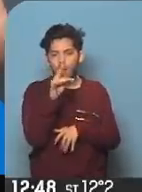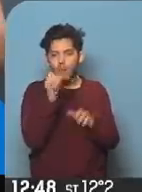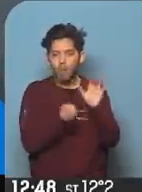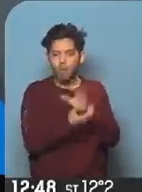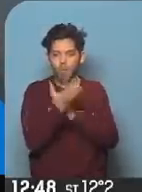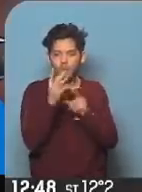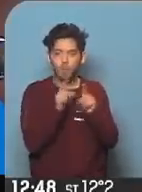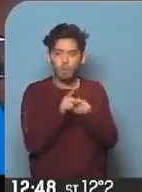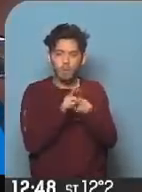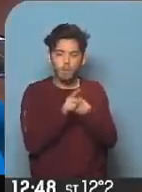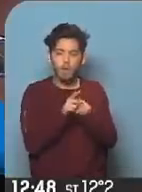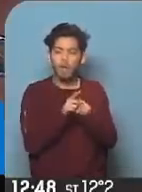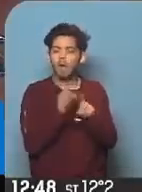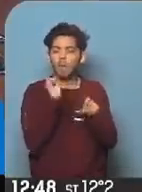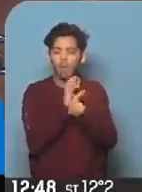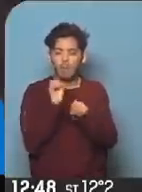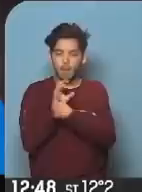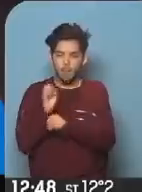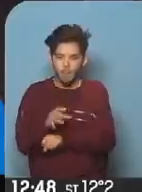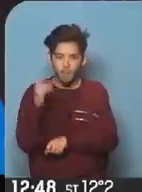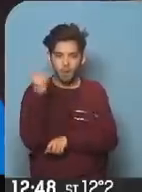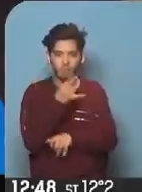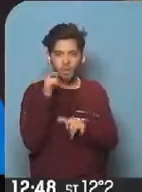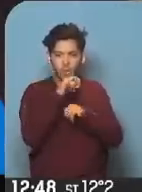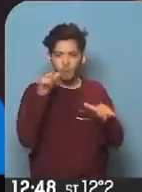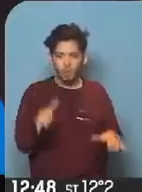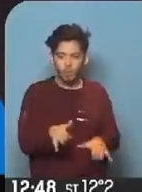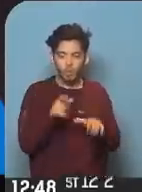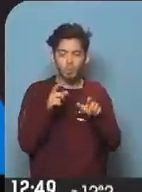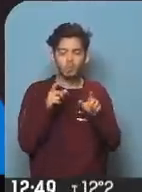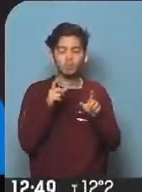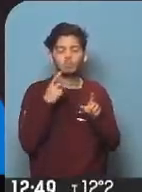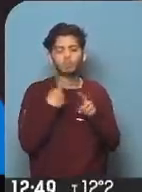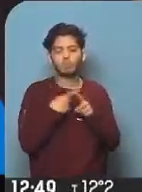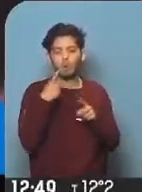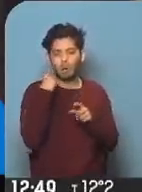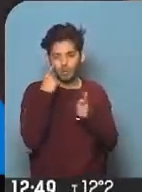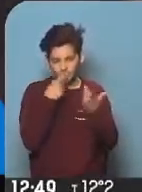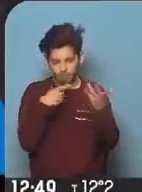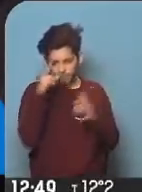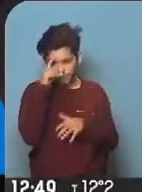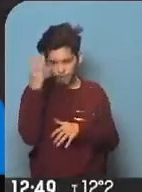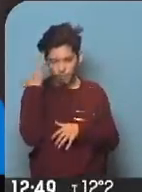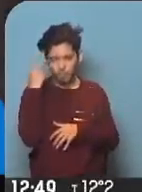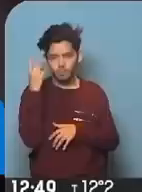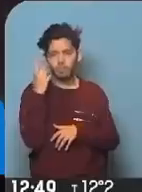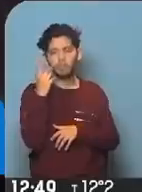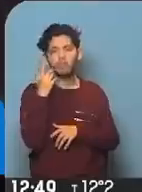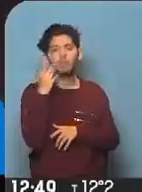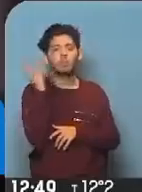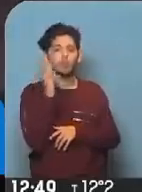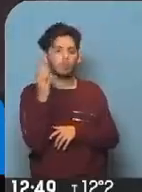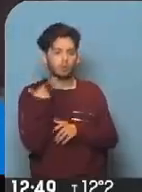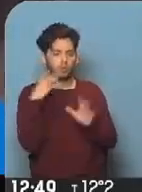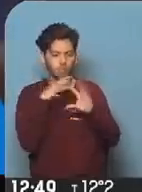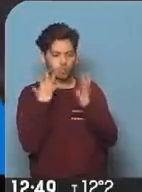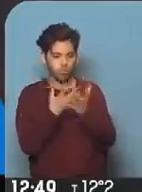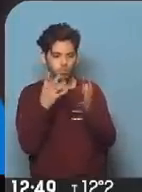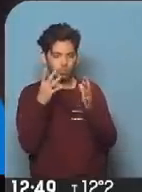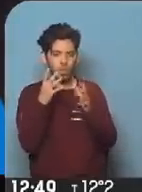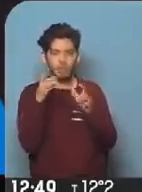de Bolsonaro. Bueno, cambió todo con la política. Brasil va a ser un caso de estudio a nivel mundial, porque siempre se dijo la